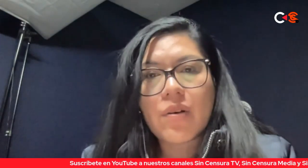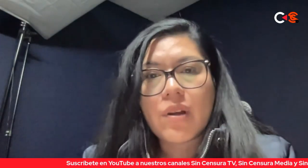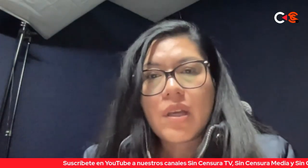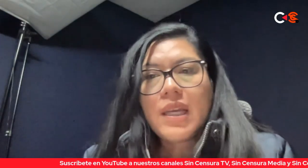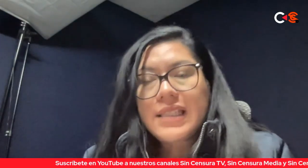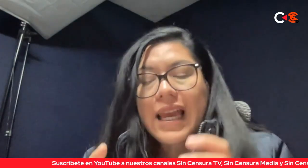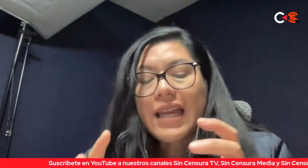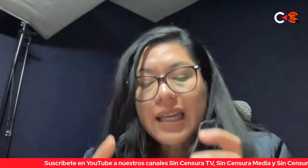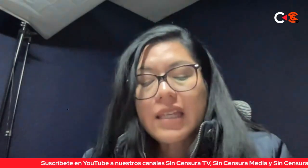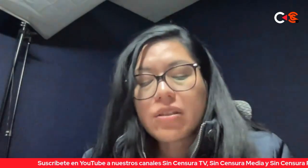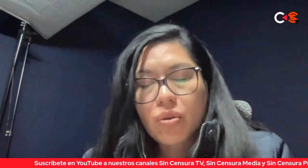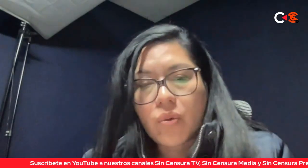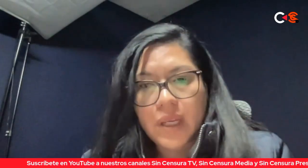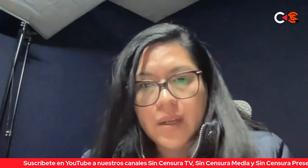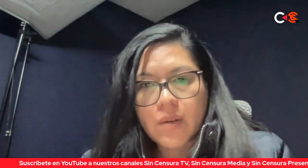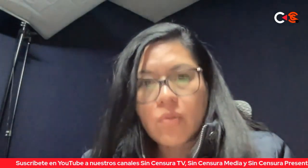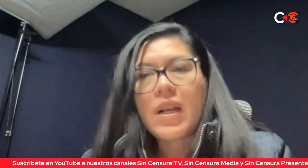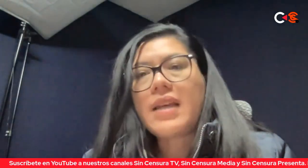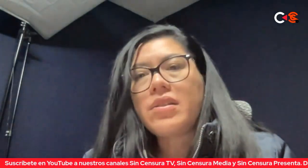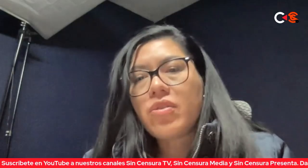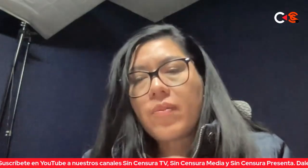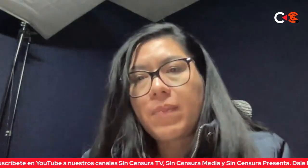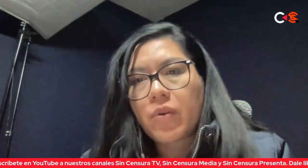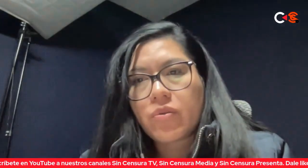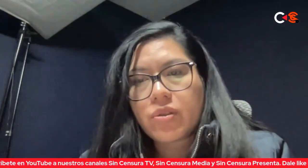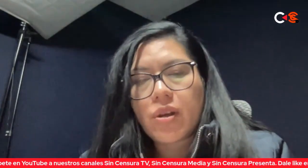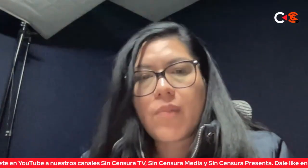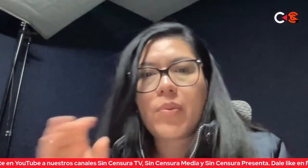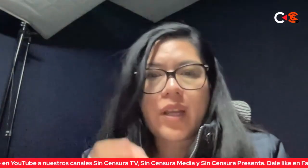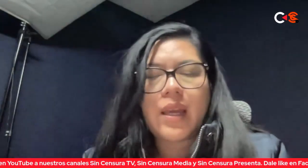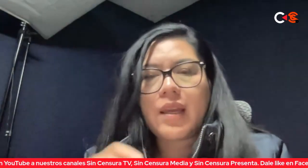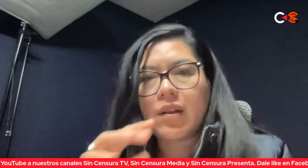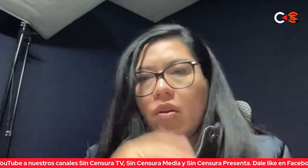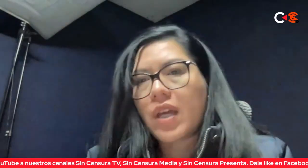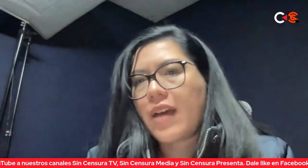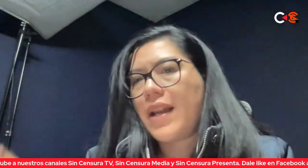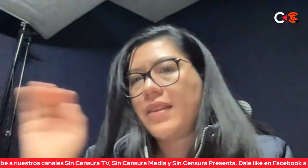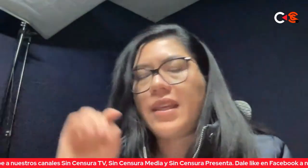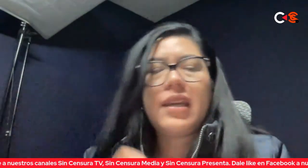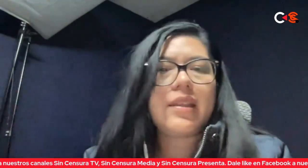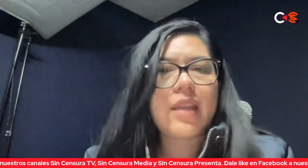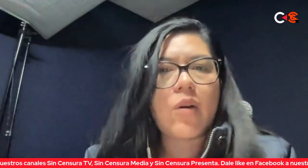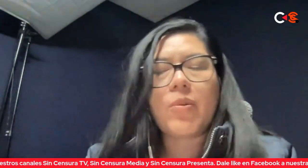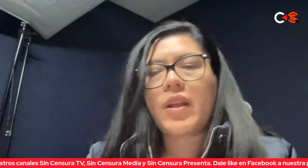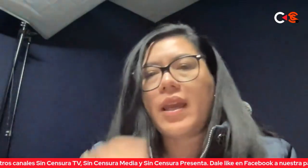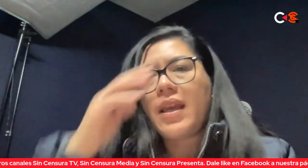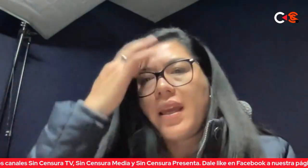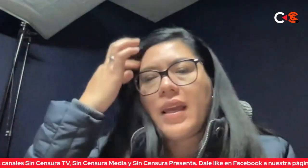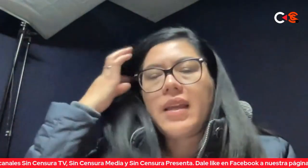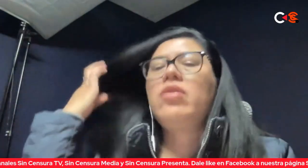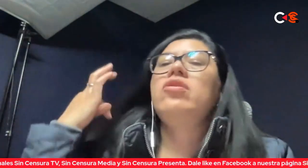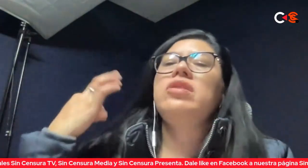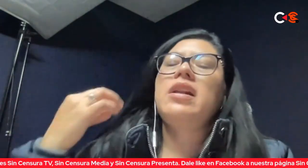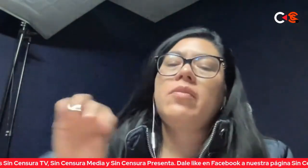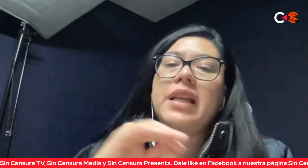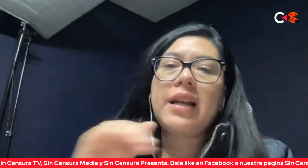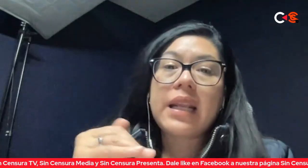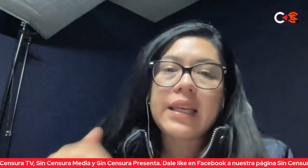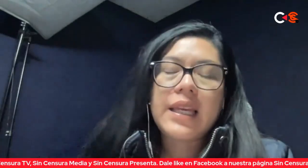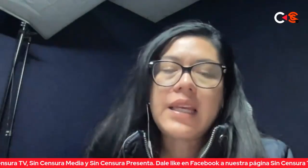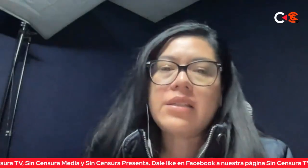y monta los votos. Sí, pero ¿qué pasa si un partido político o un